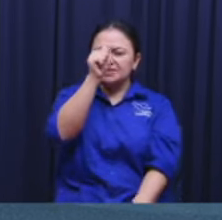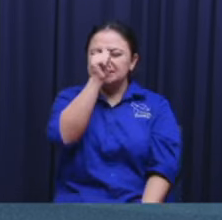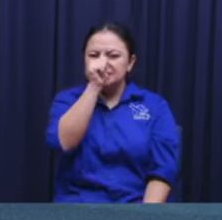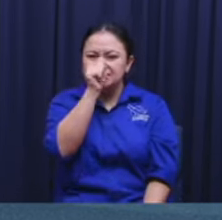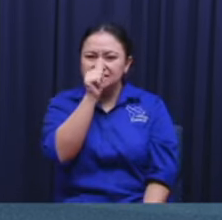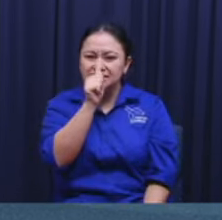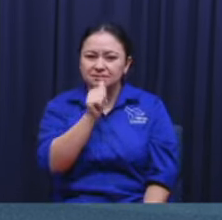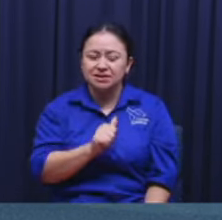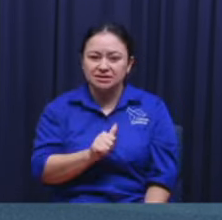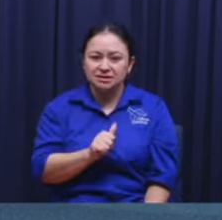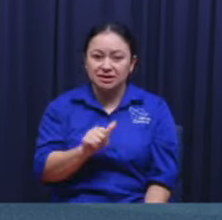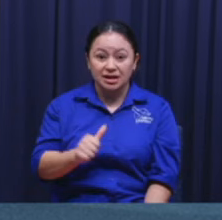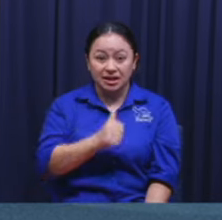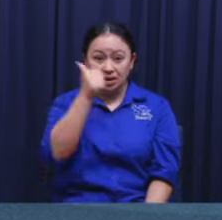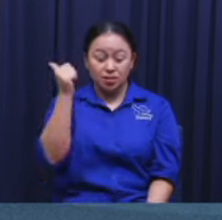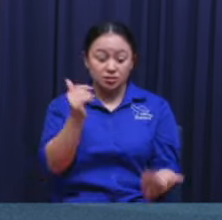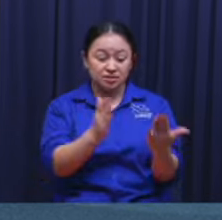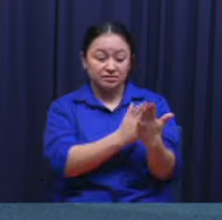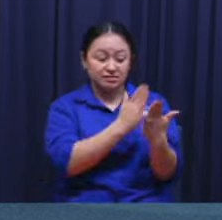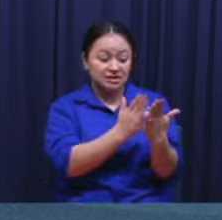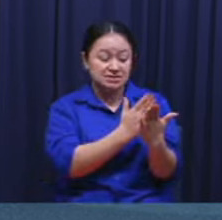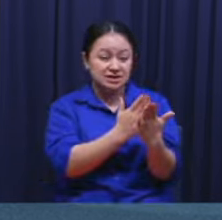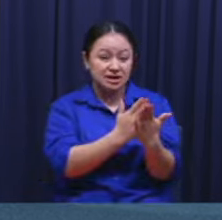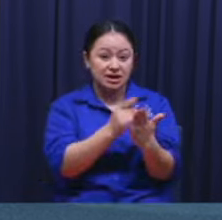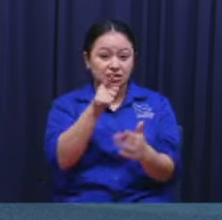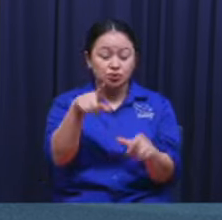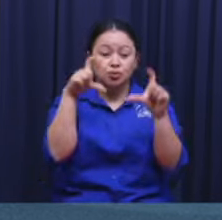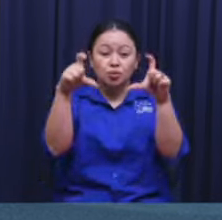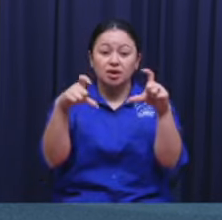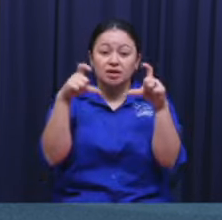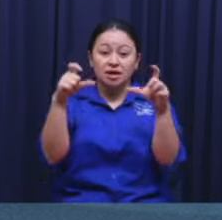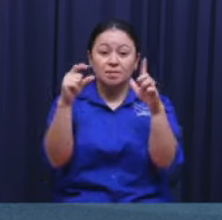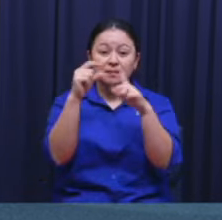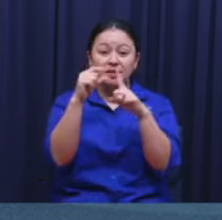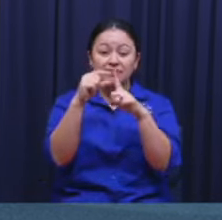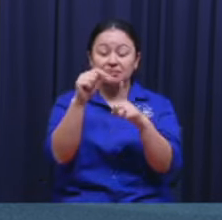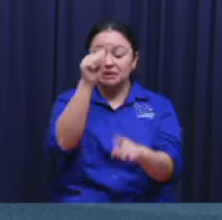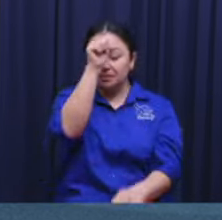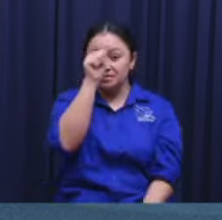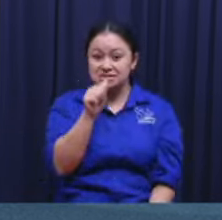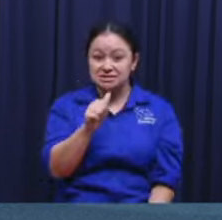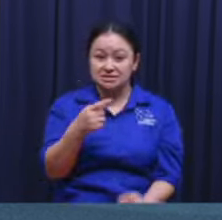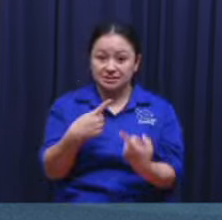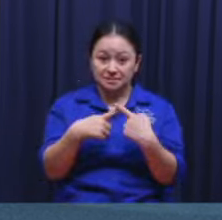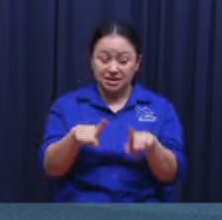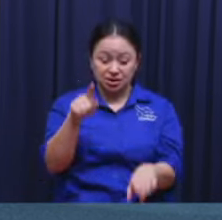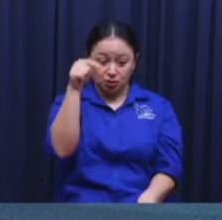¿Has guardado qué? La palabra de mi paciencia. ¿Cómo dice acá?